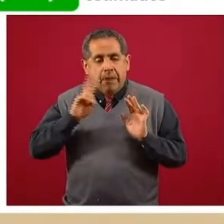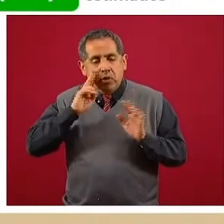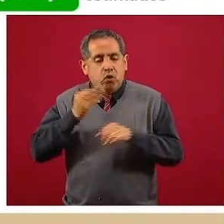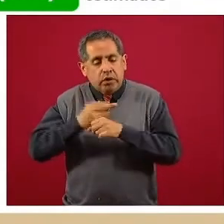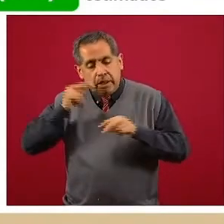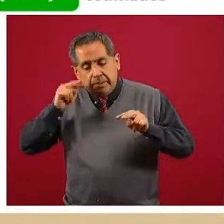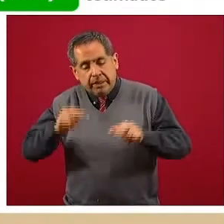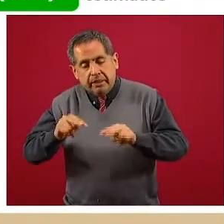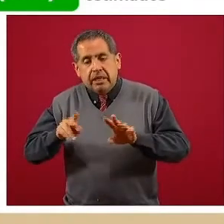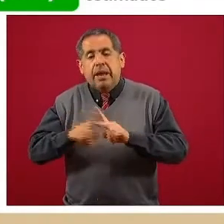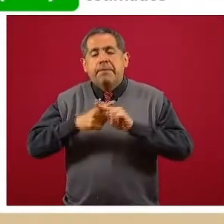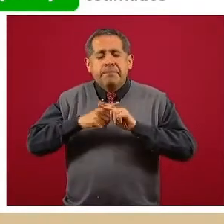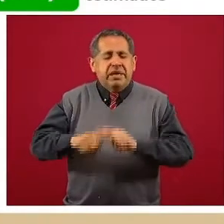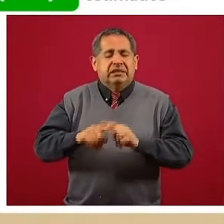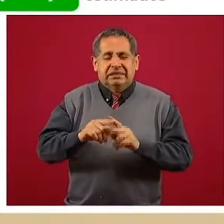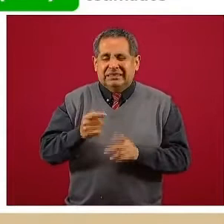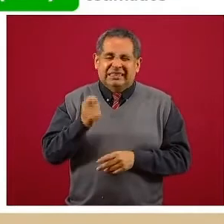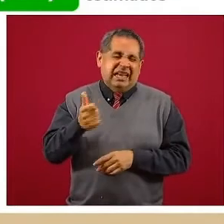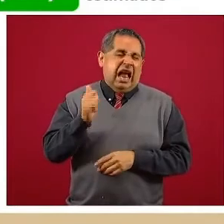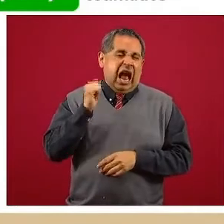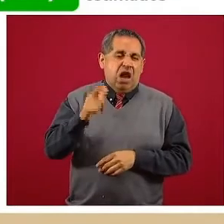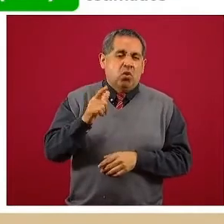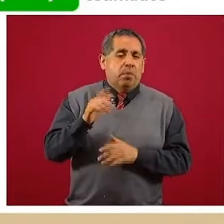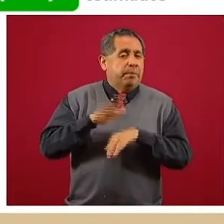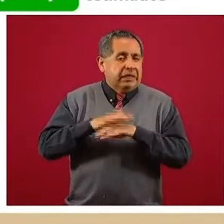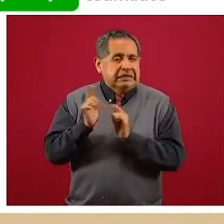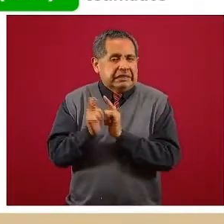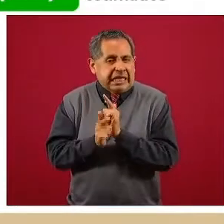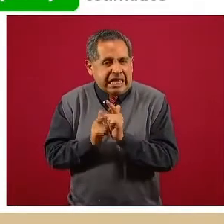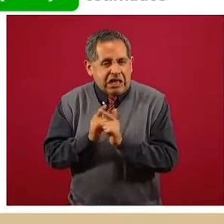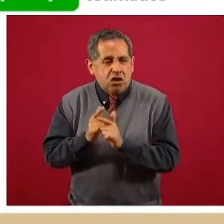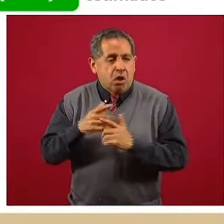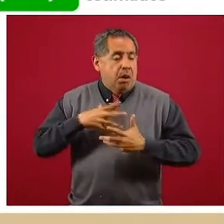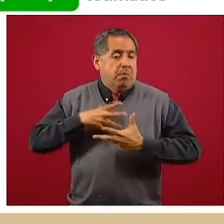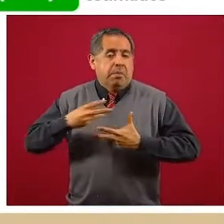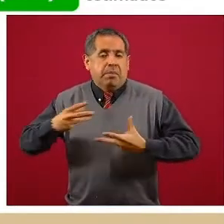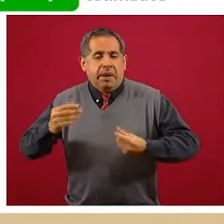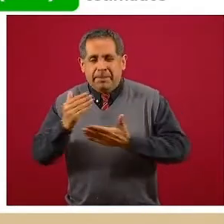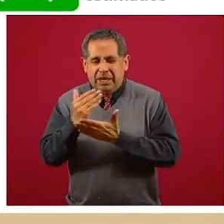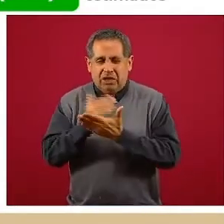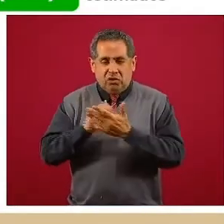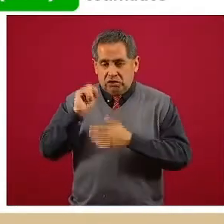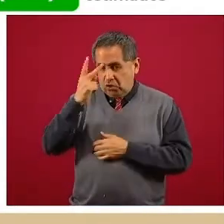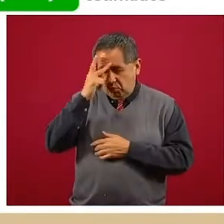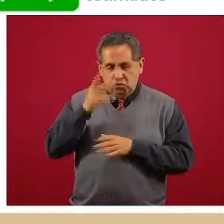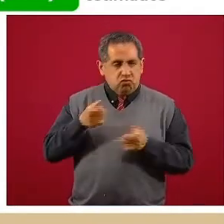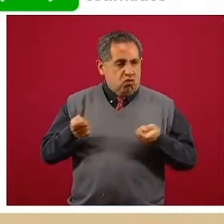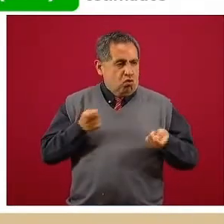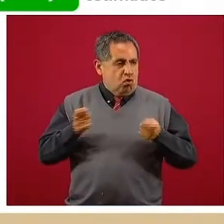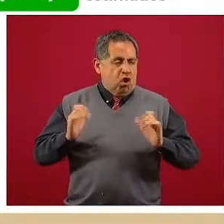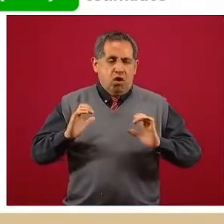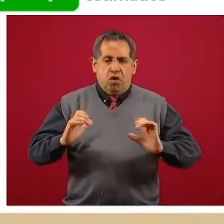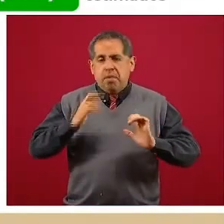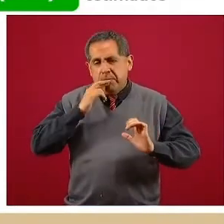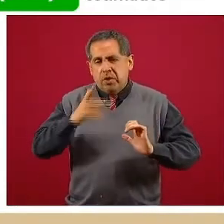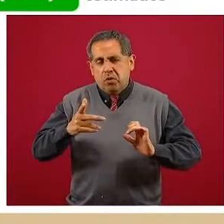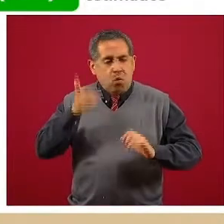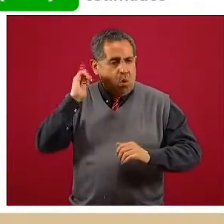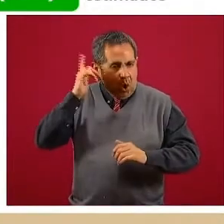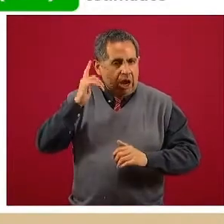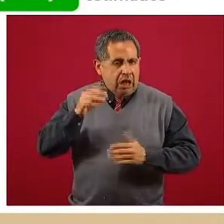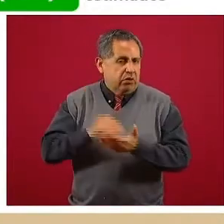menos empezamos a notar un signo de desaceleración y control para San Luis Potosí. Esperemos que esto